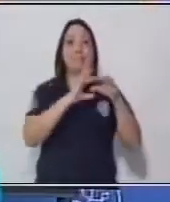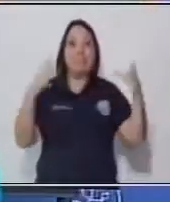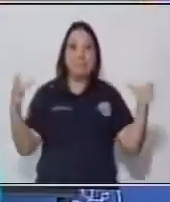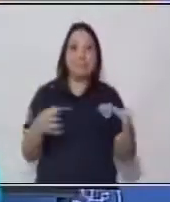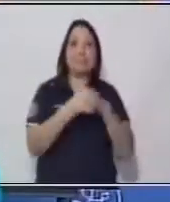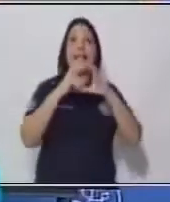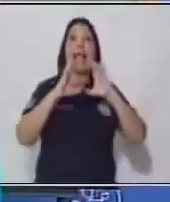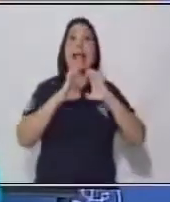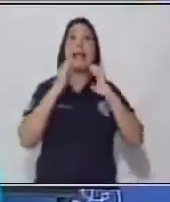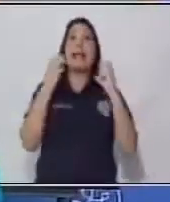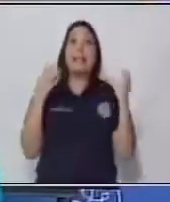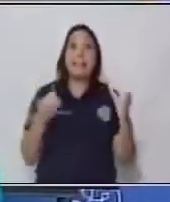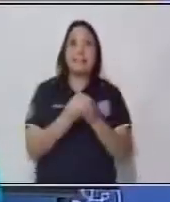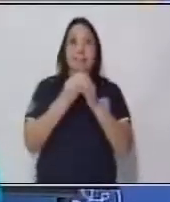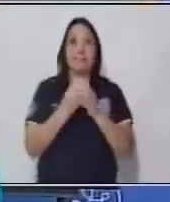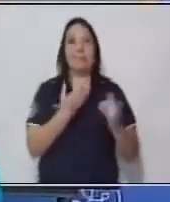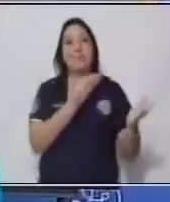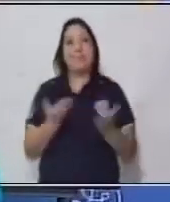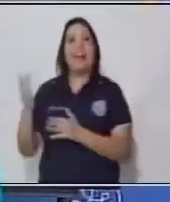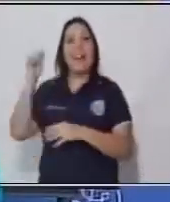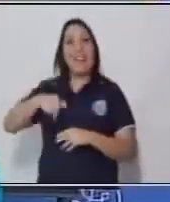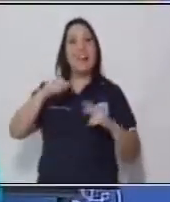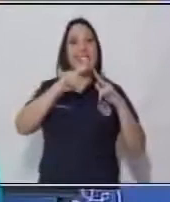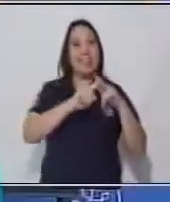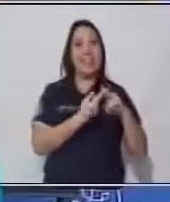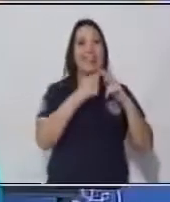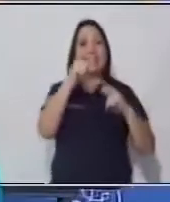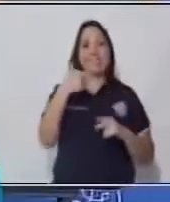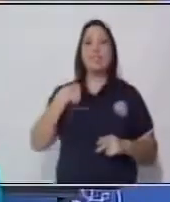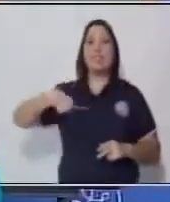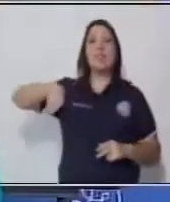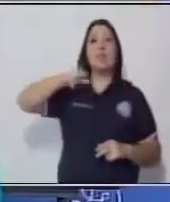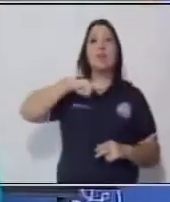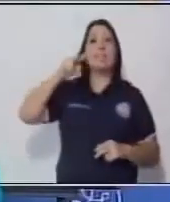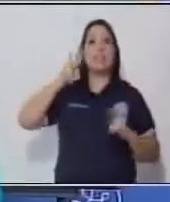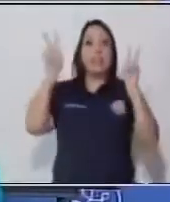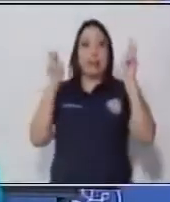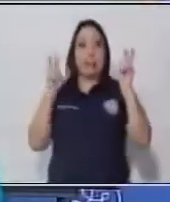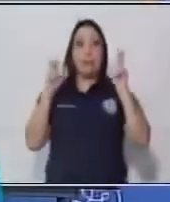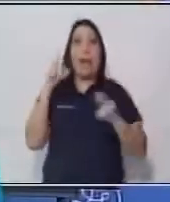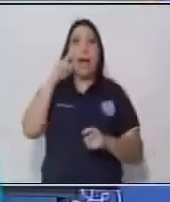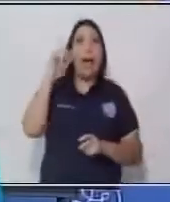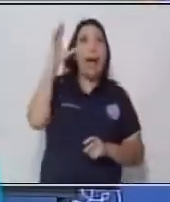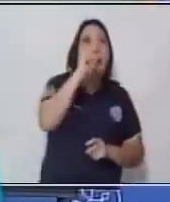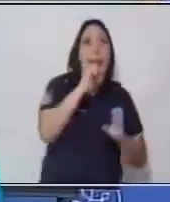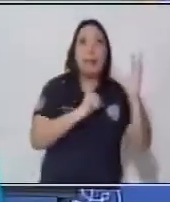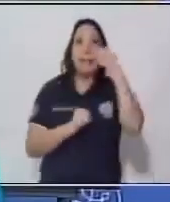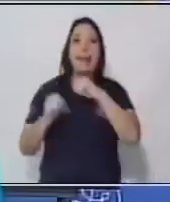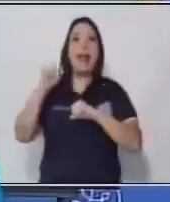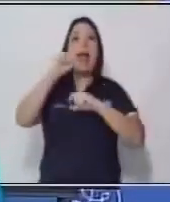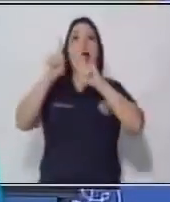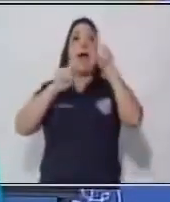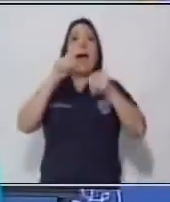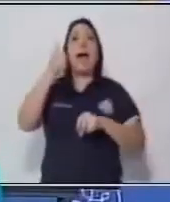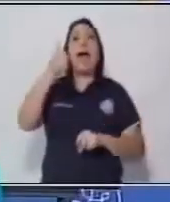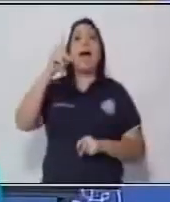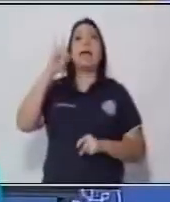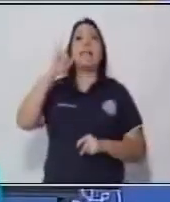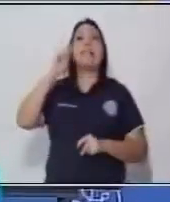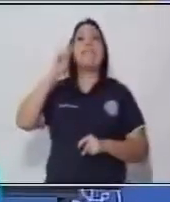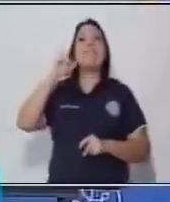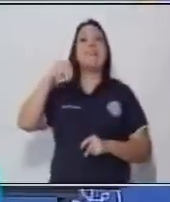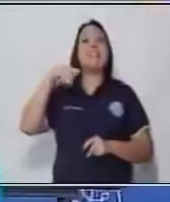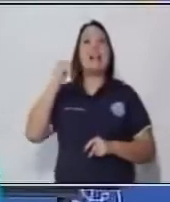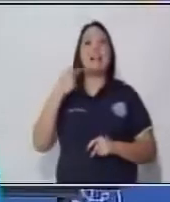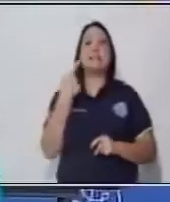equipo. Ahora vamos a dar inicio con nuestro tema de las adivinanzas. ¿Alguien sabe qué son las adivinanzas? Nos dice que es